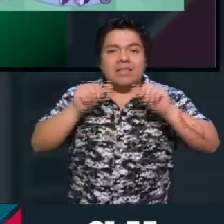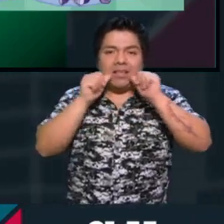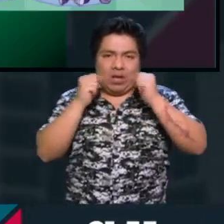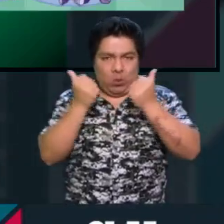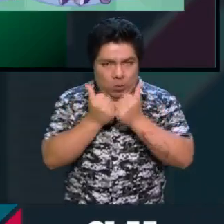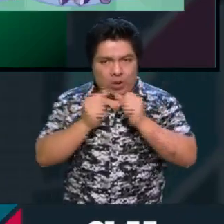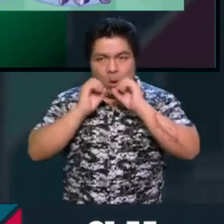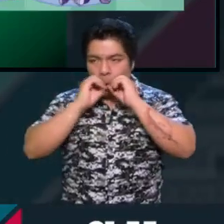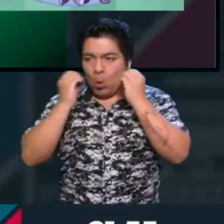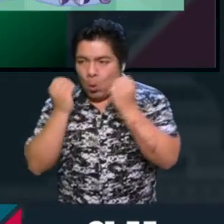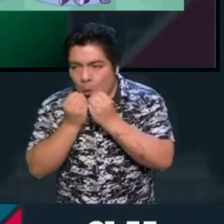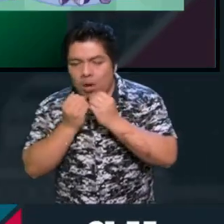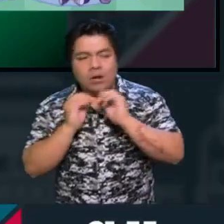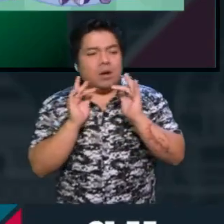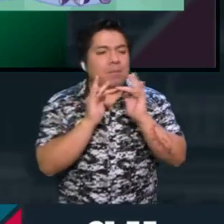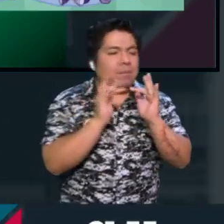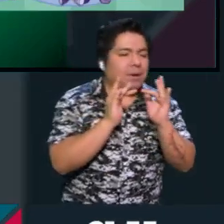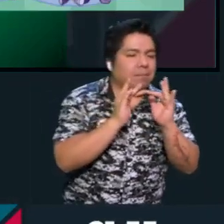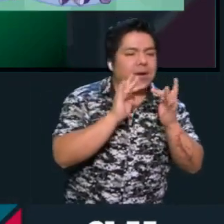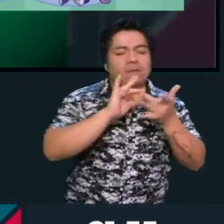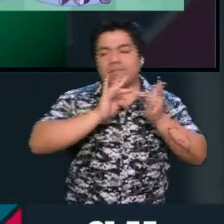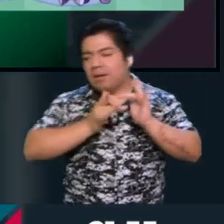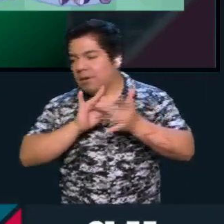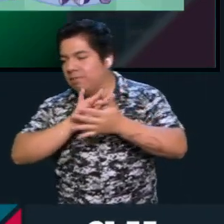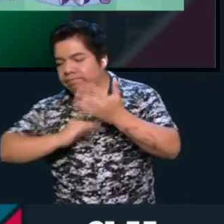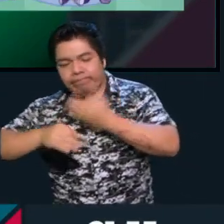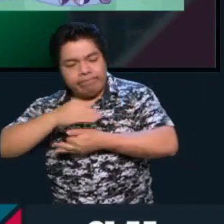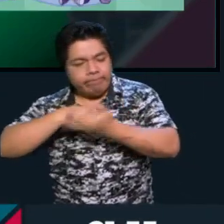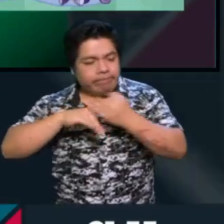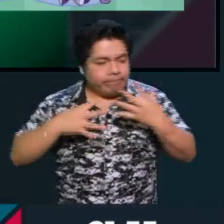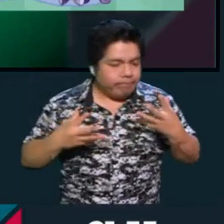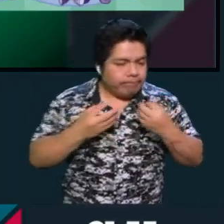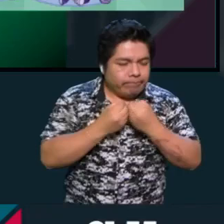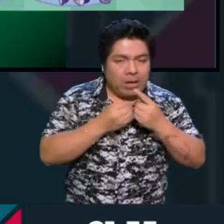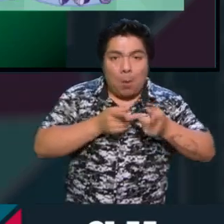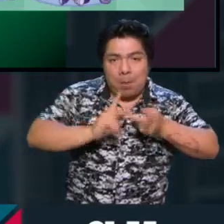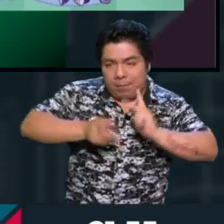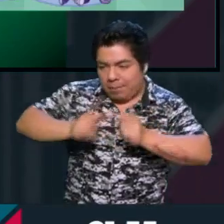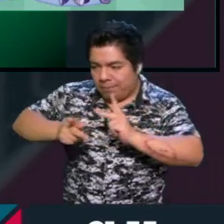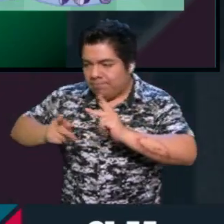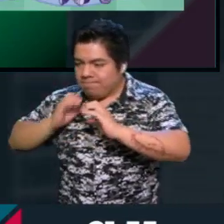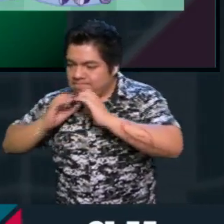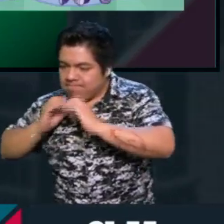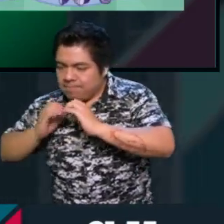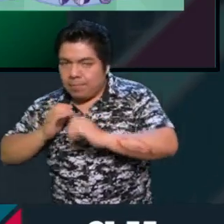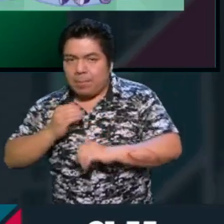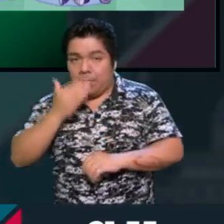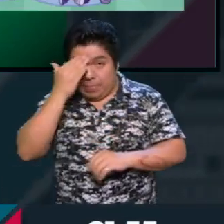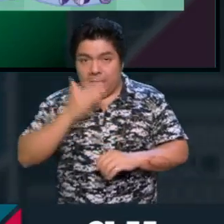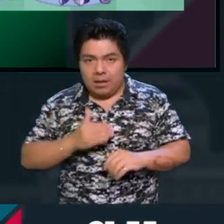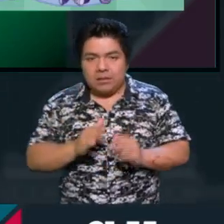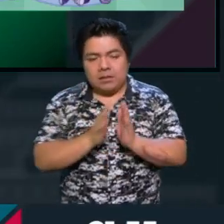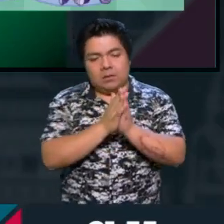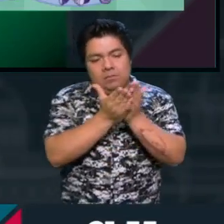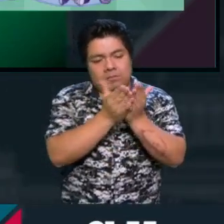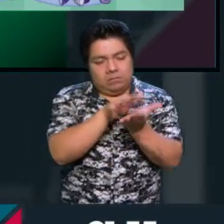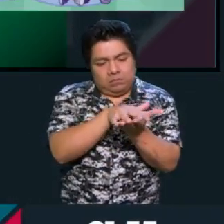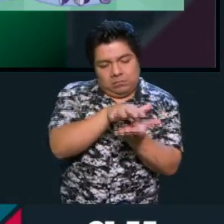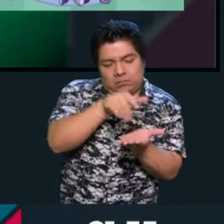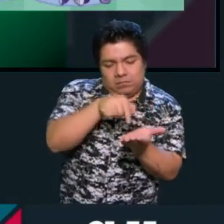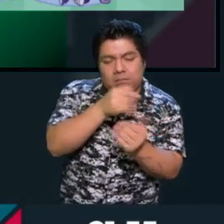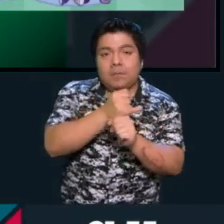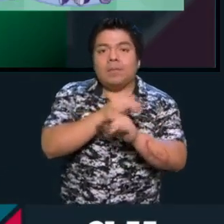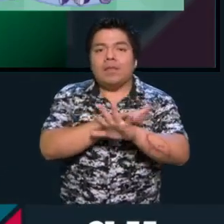organizaciones, redes de organizaciones para hablar de esta realidad. Es realmente un libro, un